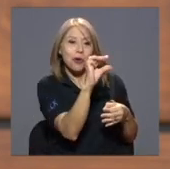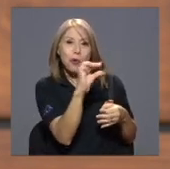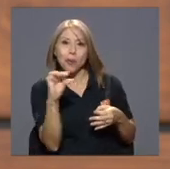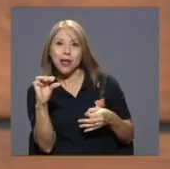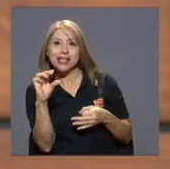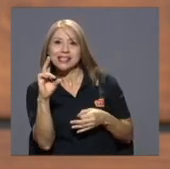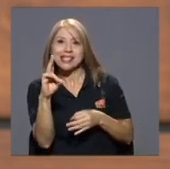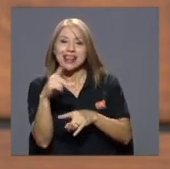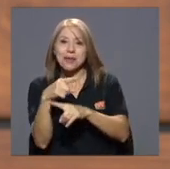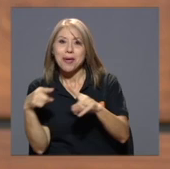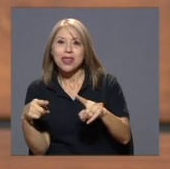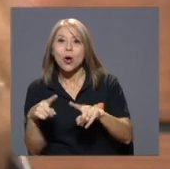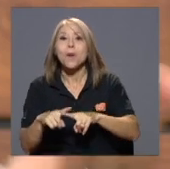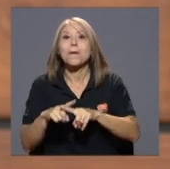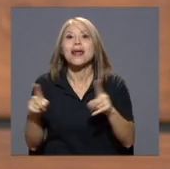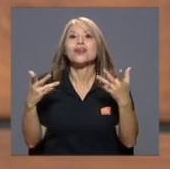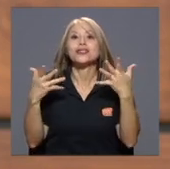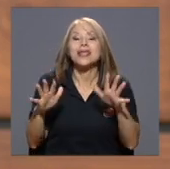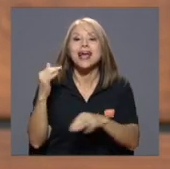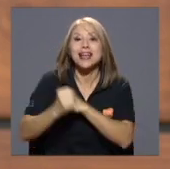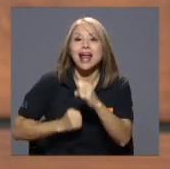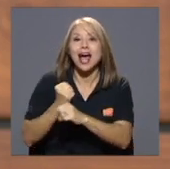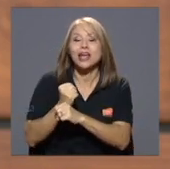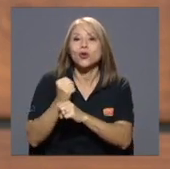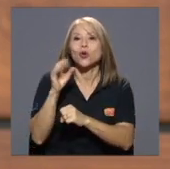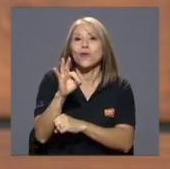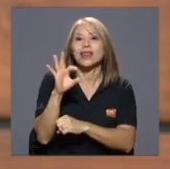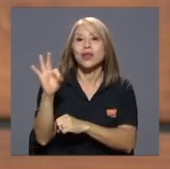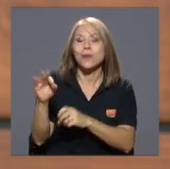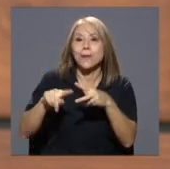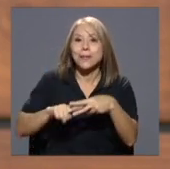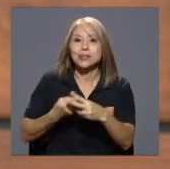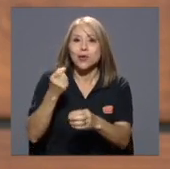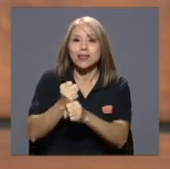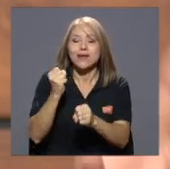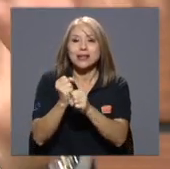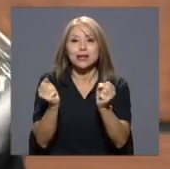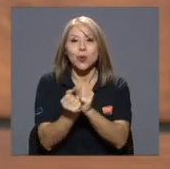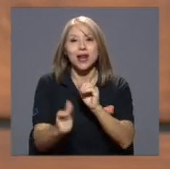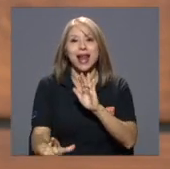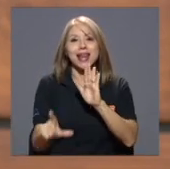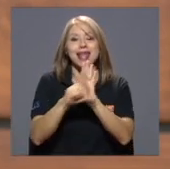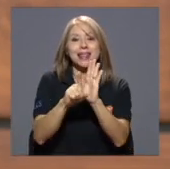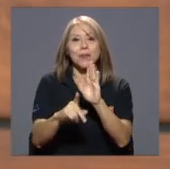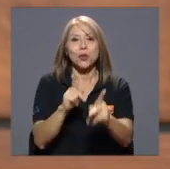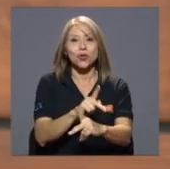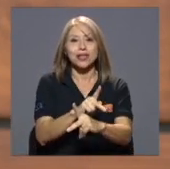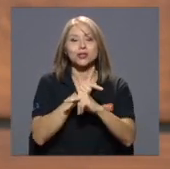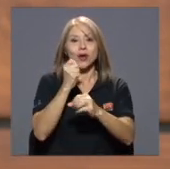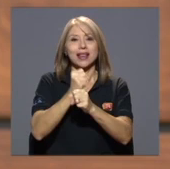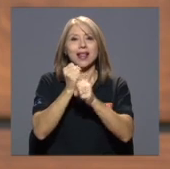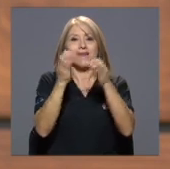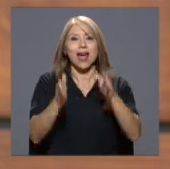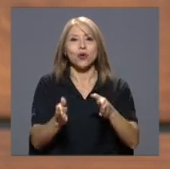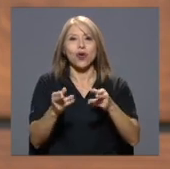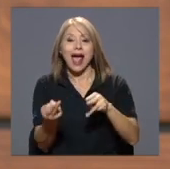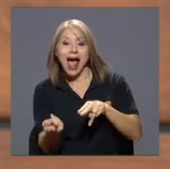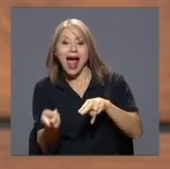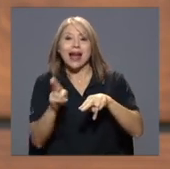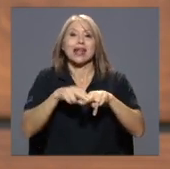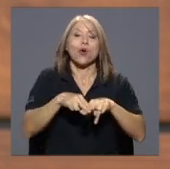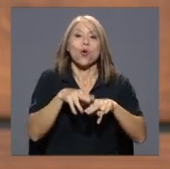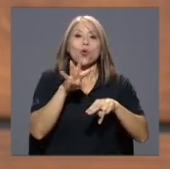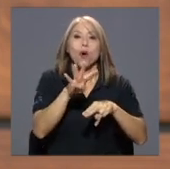99 empezó a trabajarse con la Ley de Protección del Trabajador, que le agregó un 4.25 a la